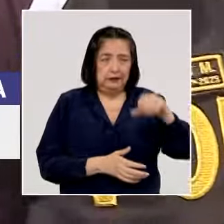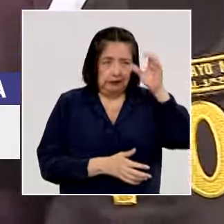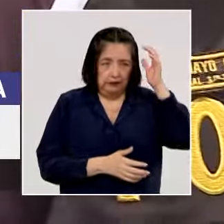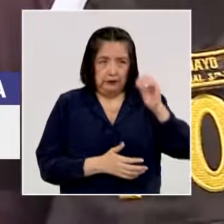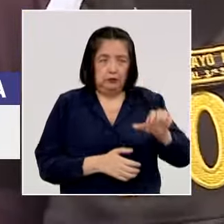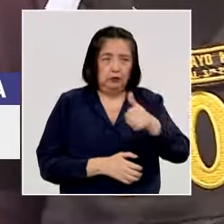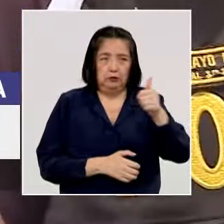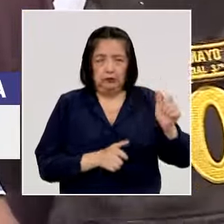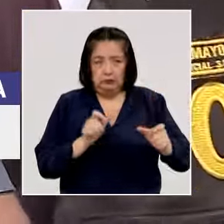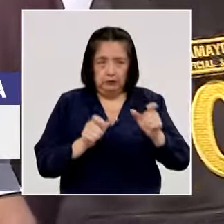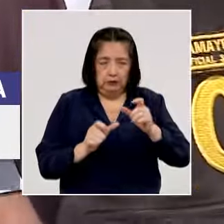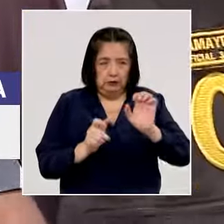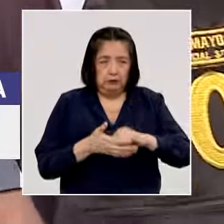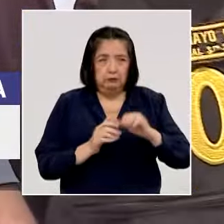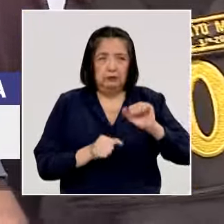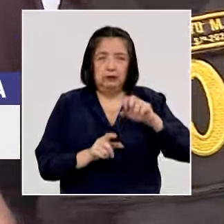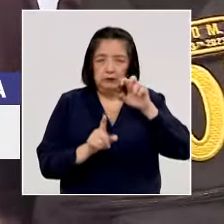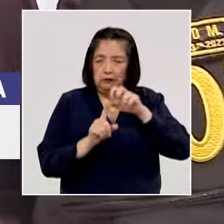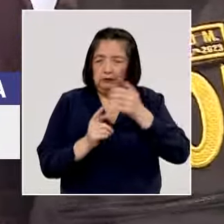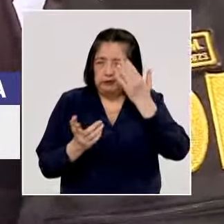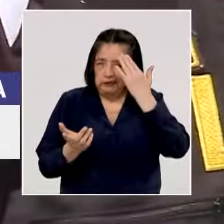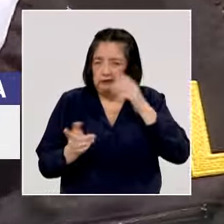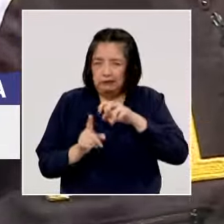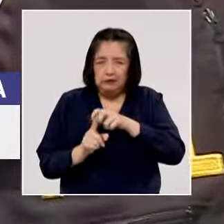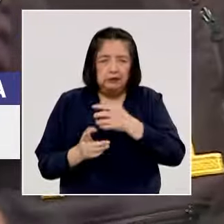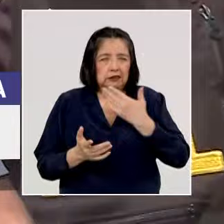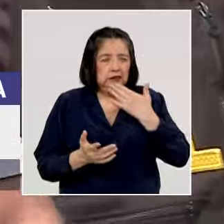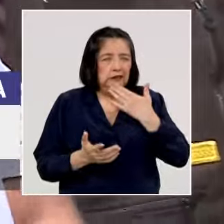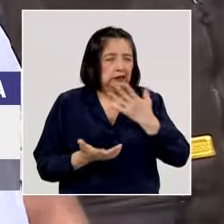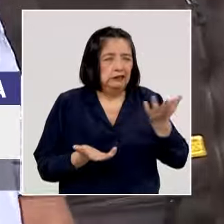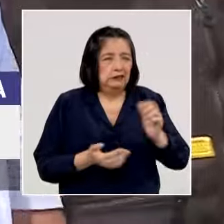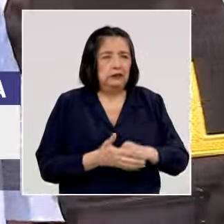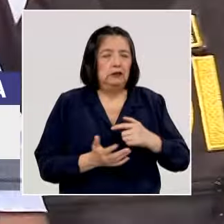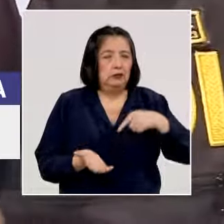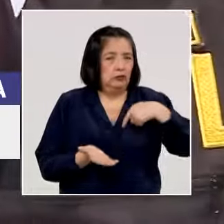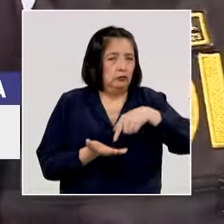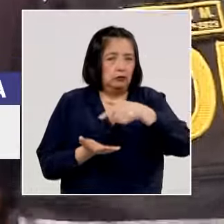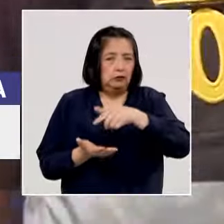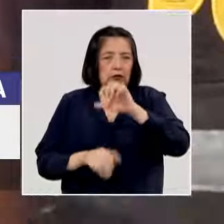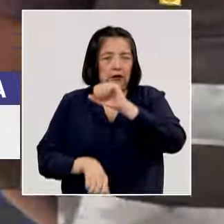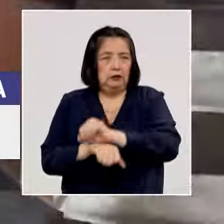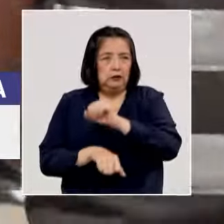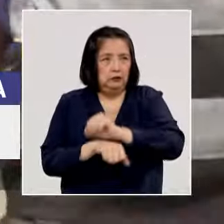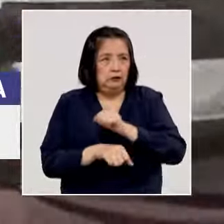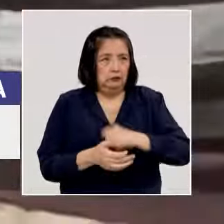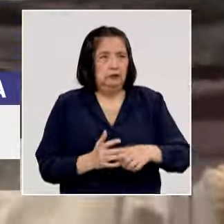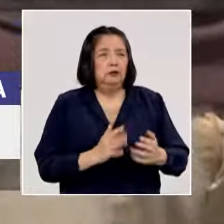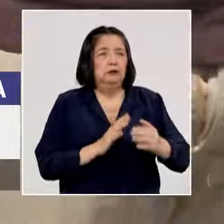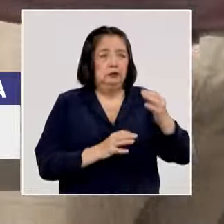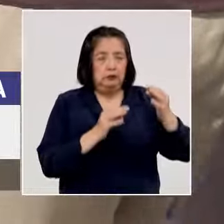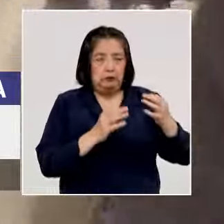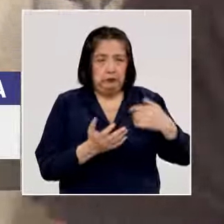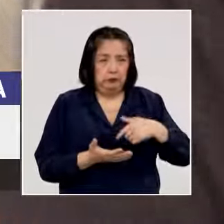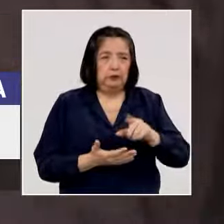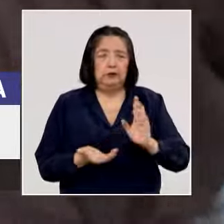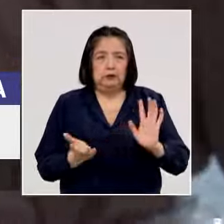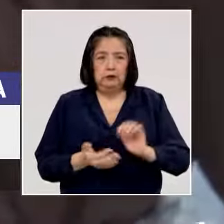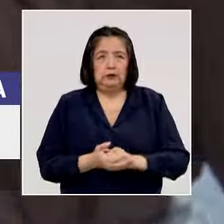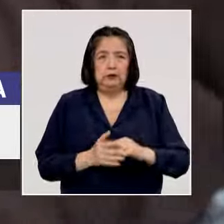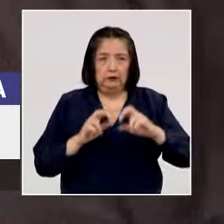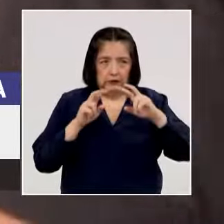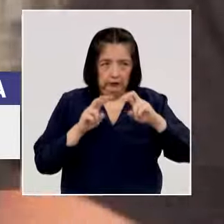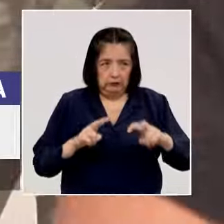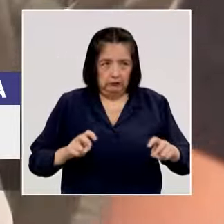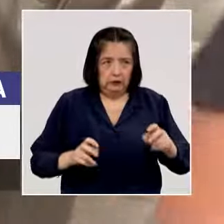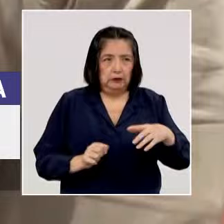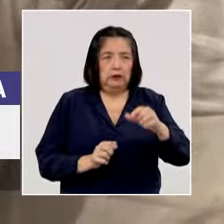otros sujetos en proceso de identificación sobre quienes recaían órdenes de captura para mandatos judiciales impuestos en el marco de las